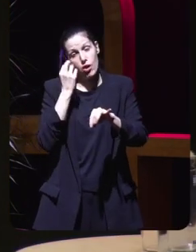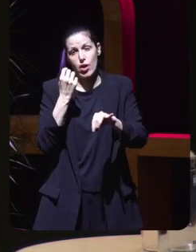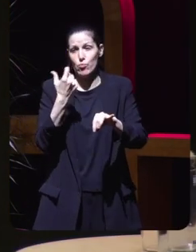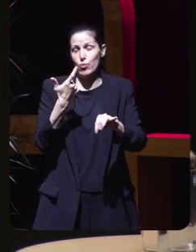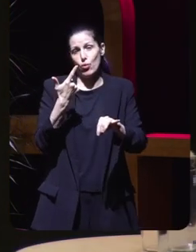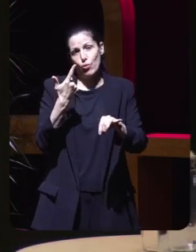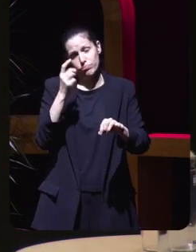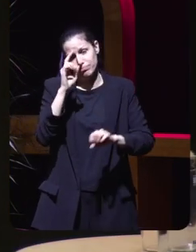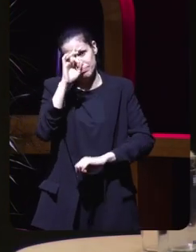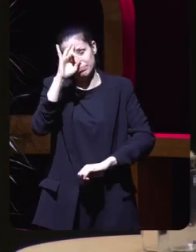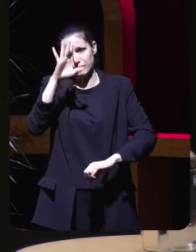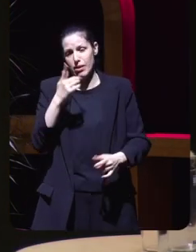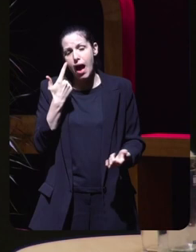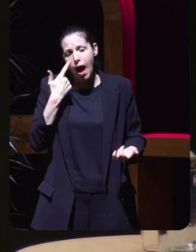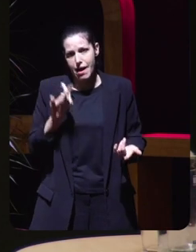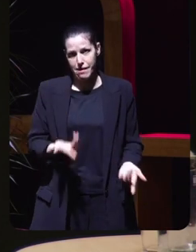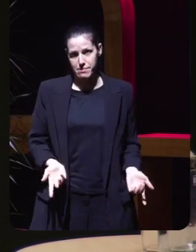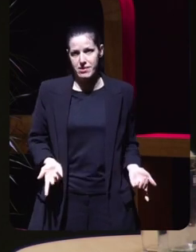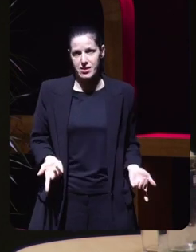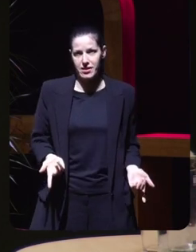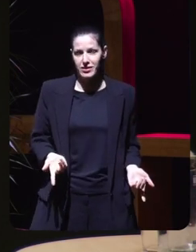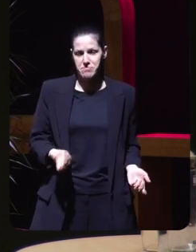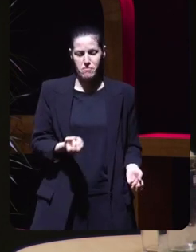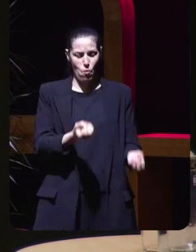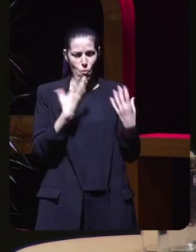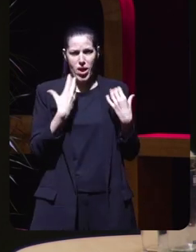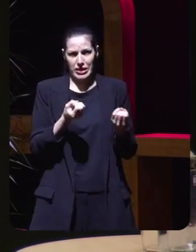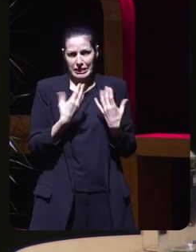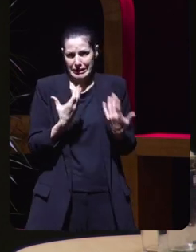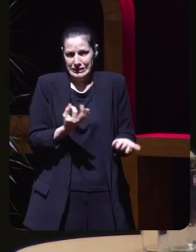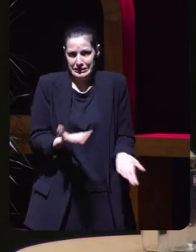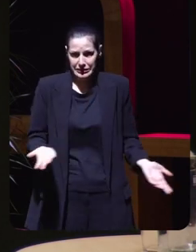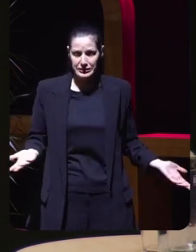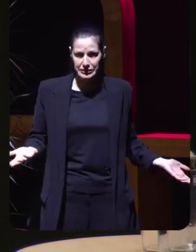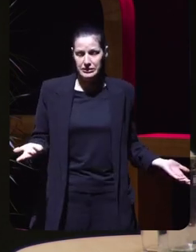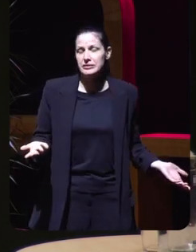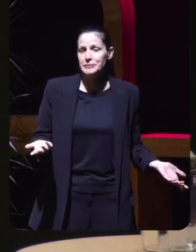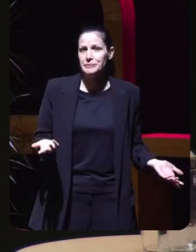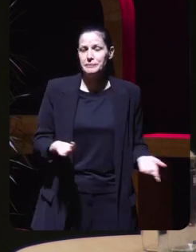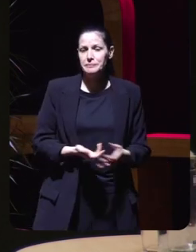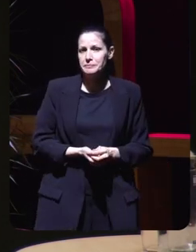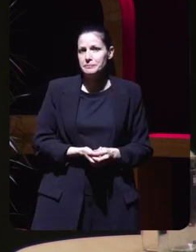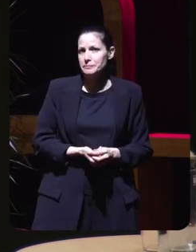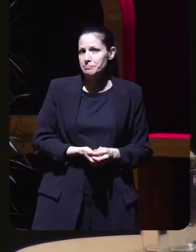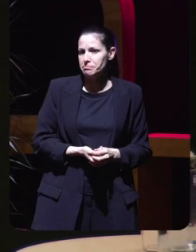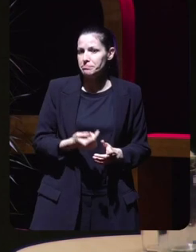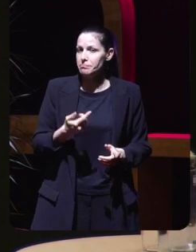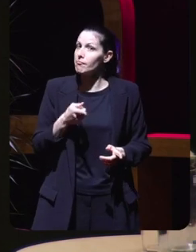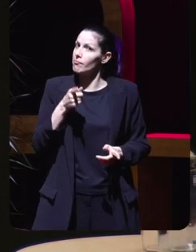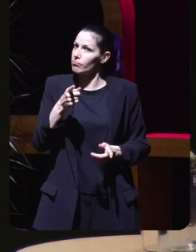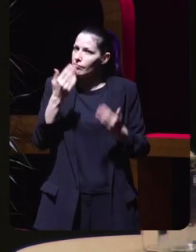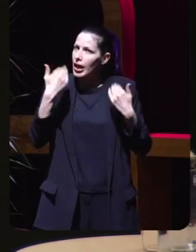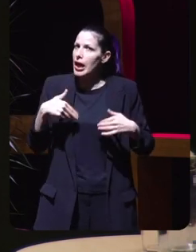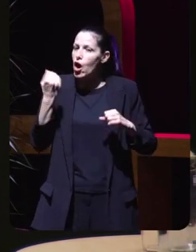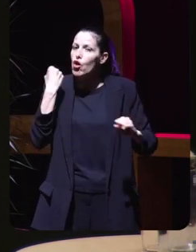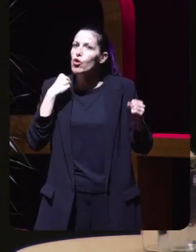porque porque vamos a ver o sea que me estás contando no yo creo que fue bastante bastante comedida No bastante